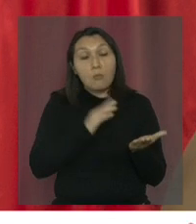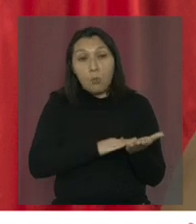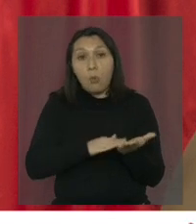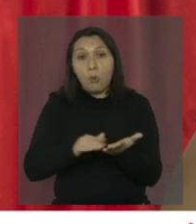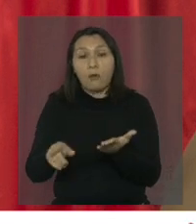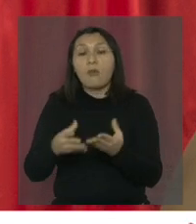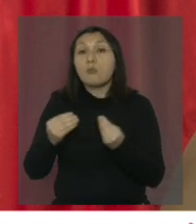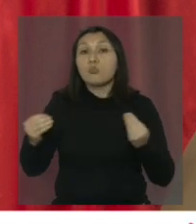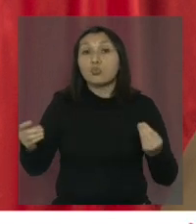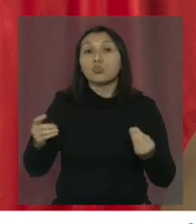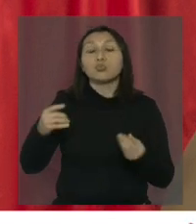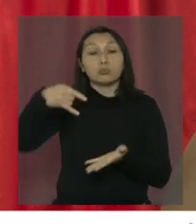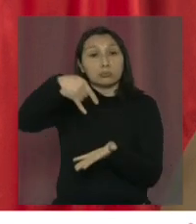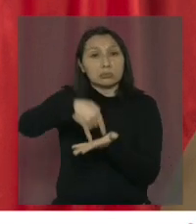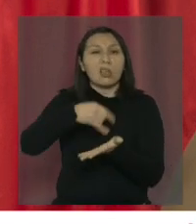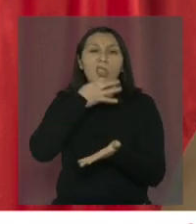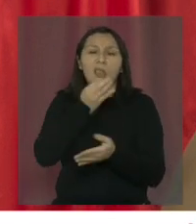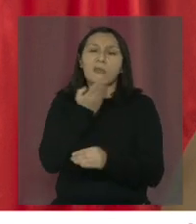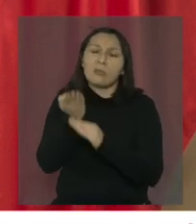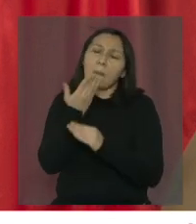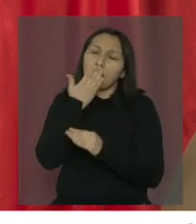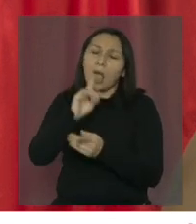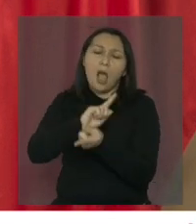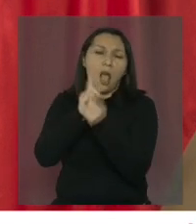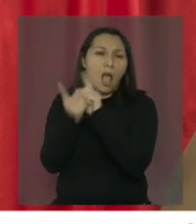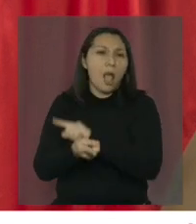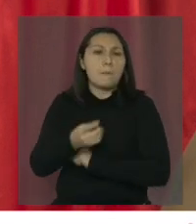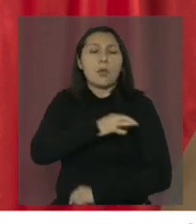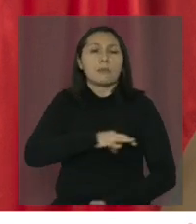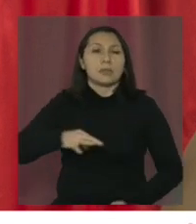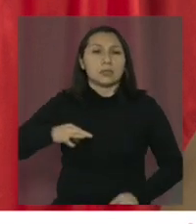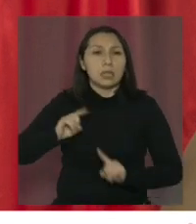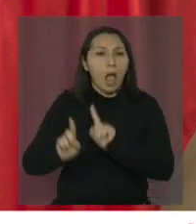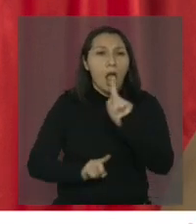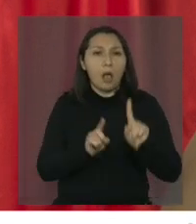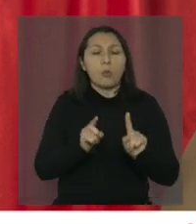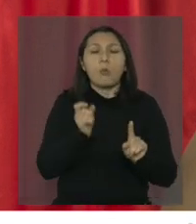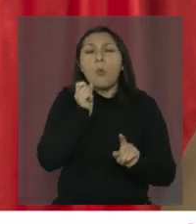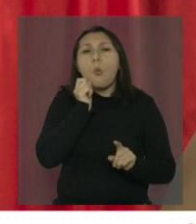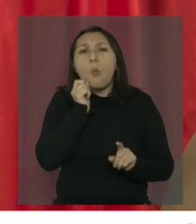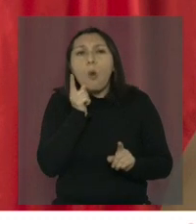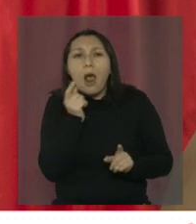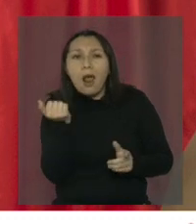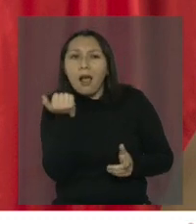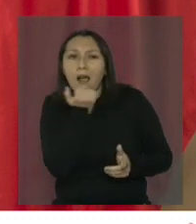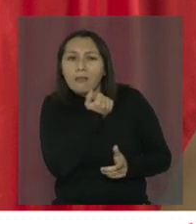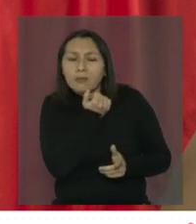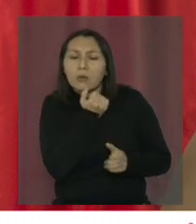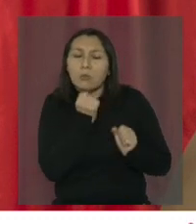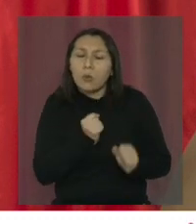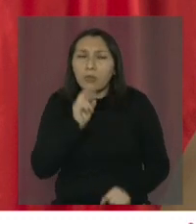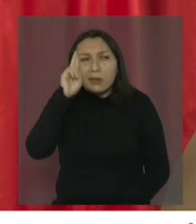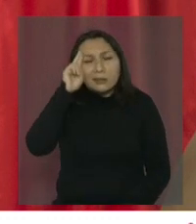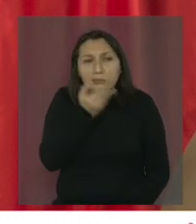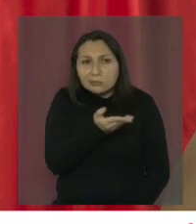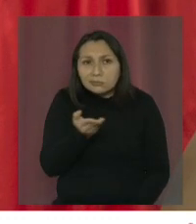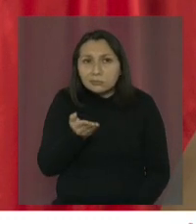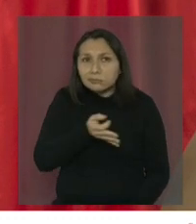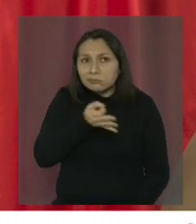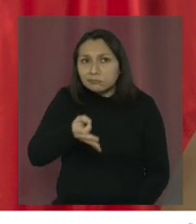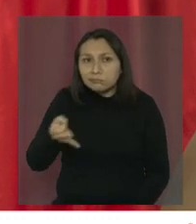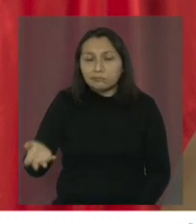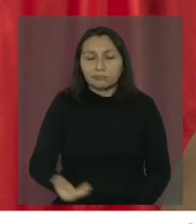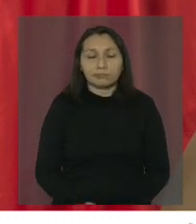varios parlamentarios que piden lo del cambio de gabinete cómo se refuerza eso y en qué se han equivocado que pueda haber alguna reflexión antes de su ministra